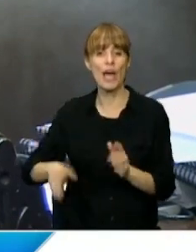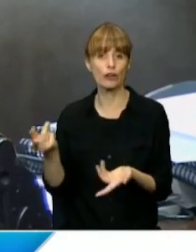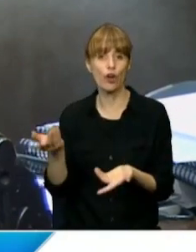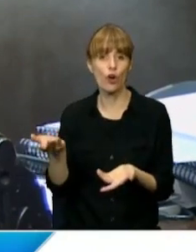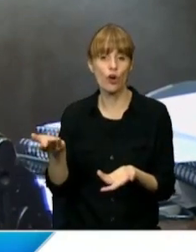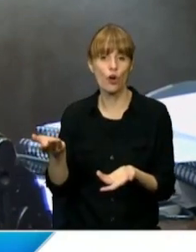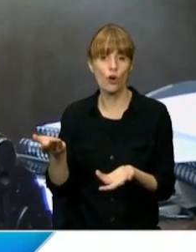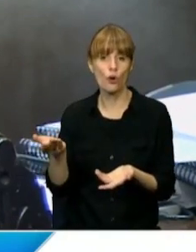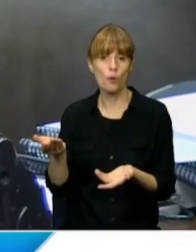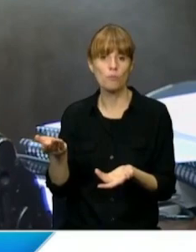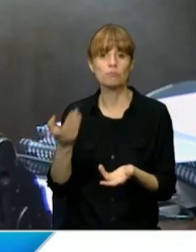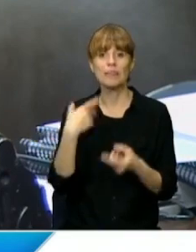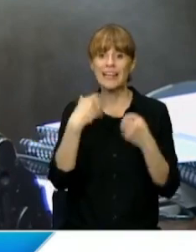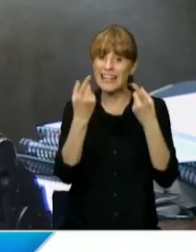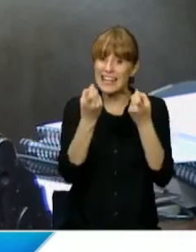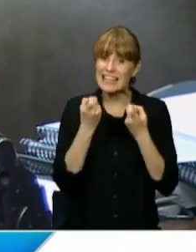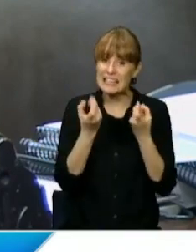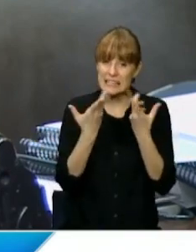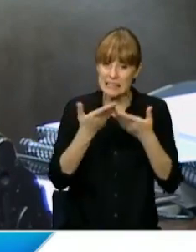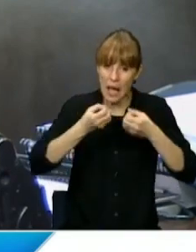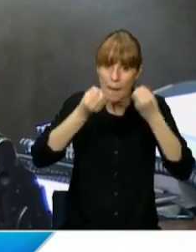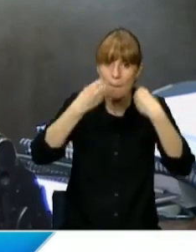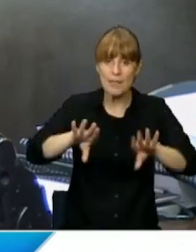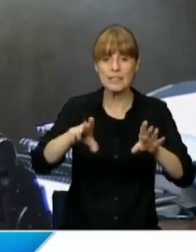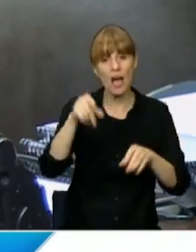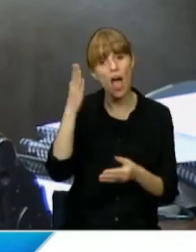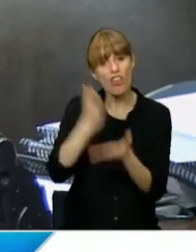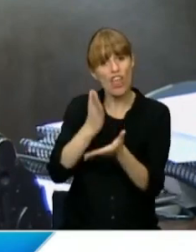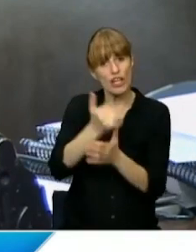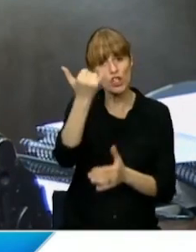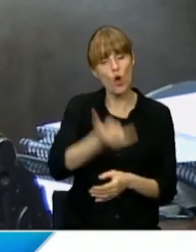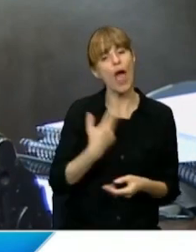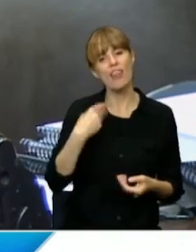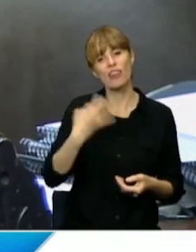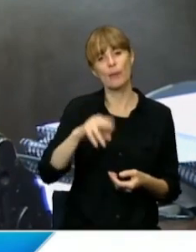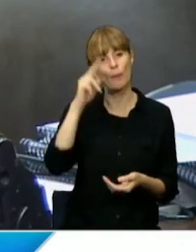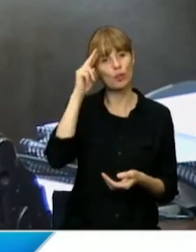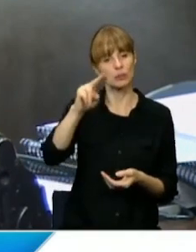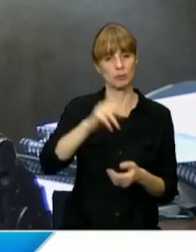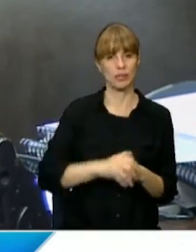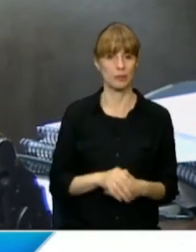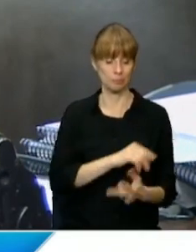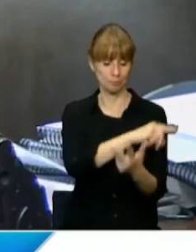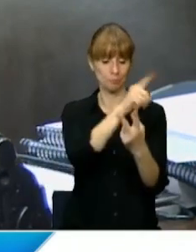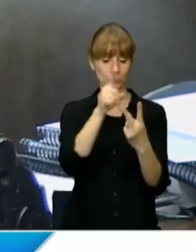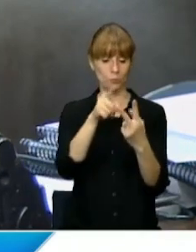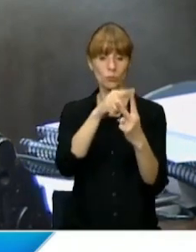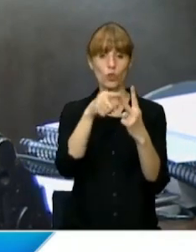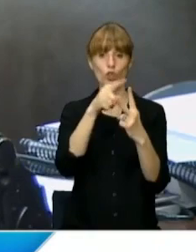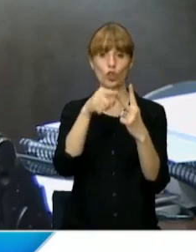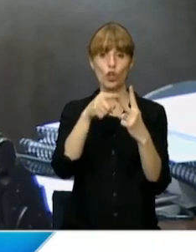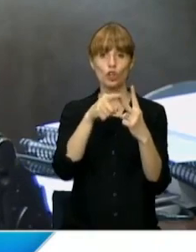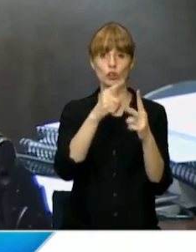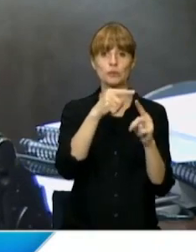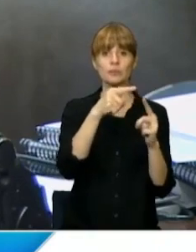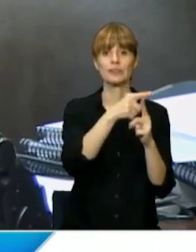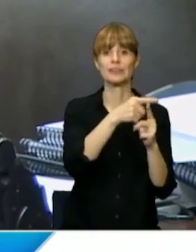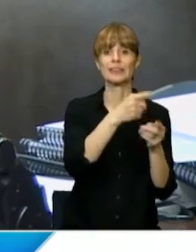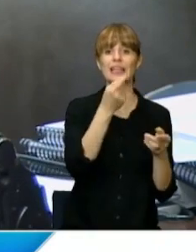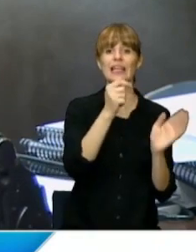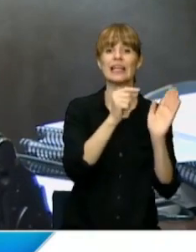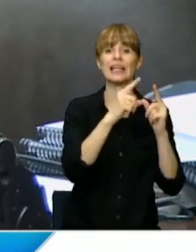iniciar. Tiene ese derecho. Hay que respetárselo. Dos puntos más. Vamos a tener una disidencia en el artículo 17.